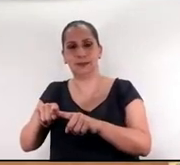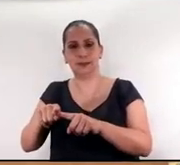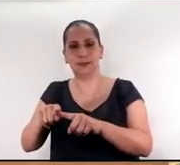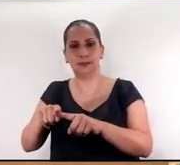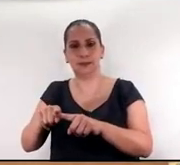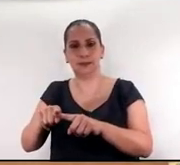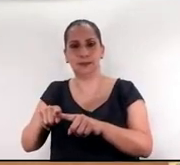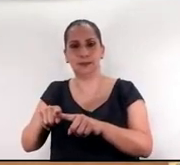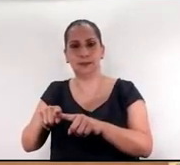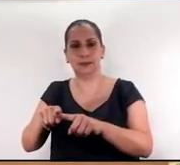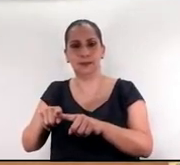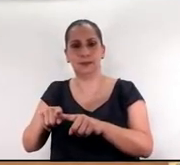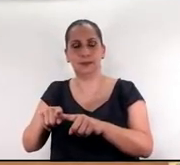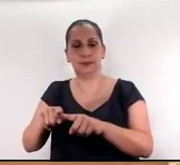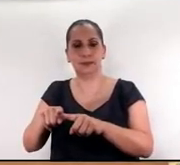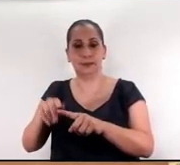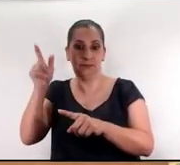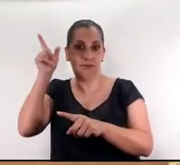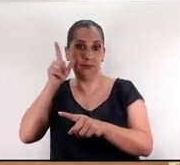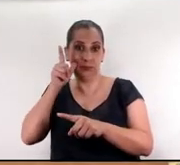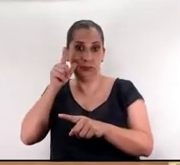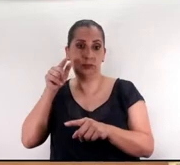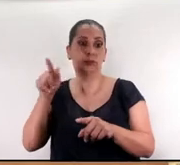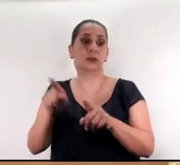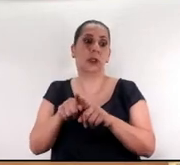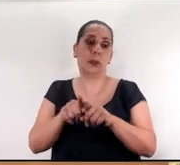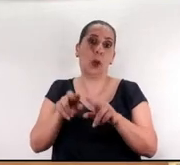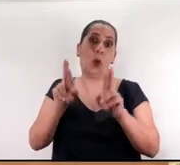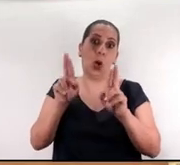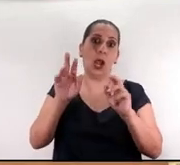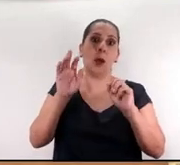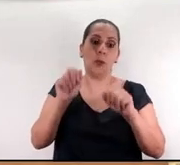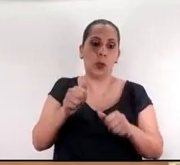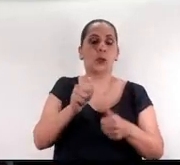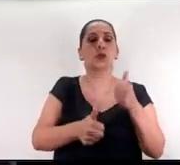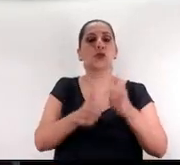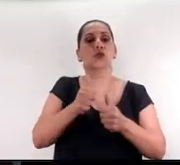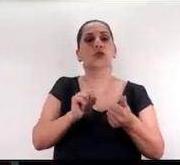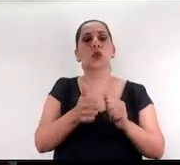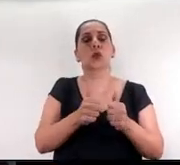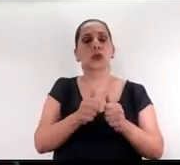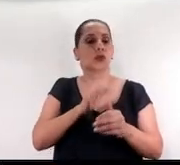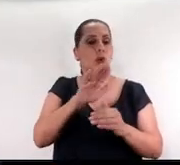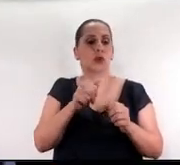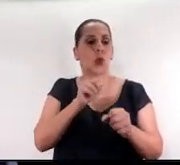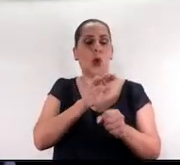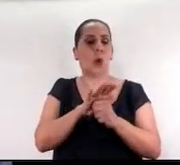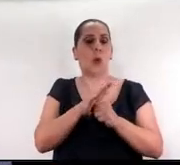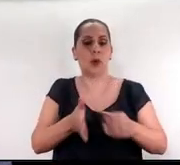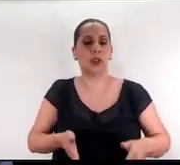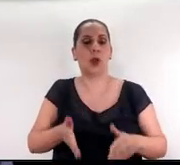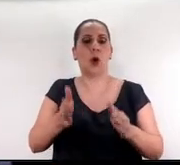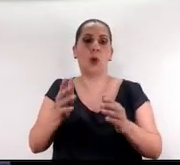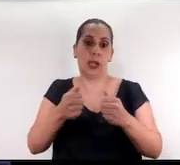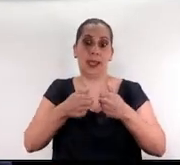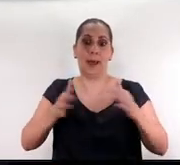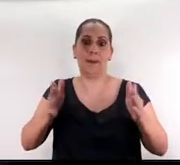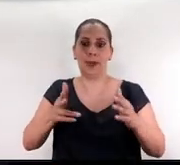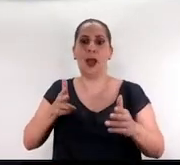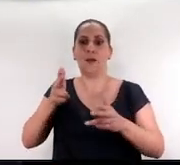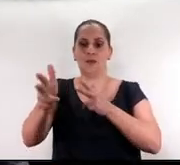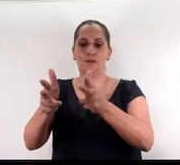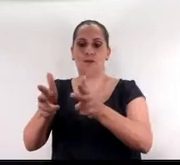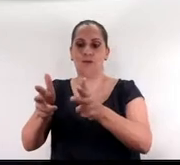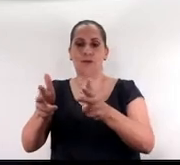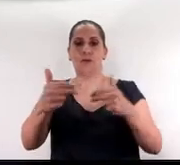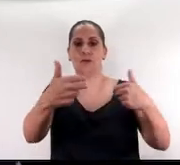hasta Limón, sino también ojalá concesionar toda la obra y por lo pronto ampliar a 4 carriles, porque